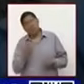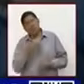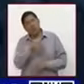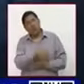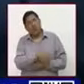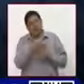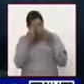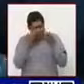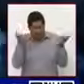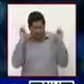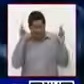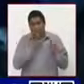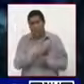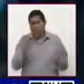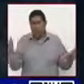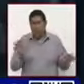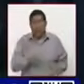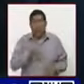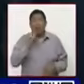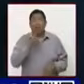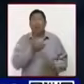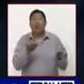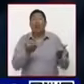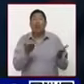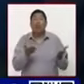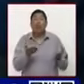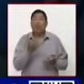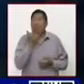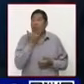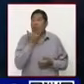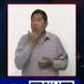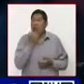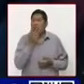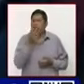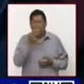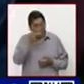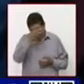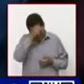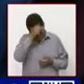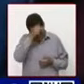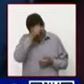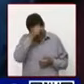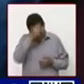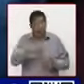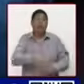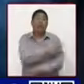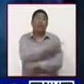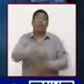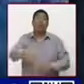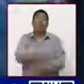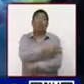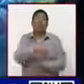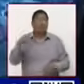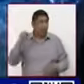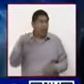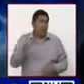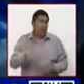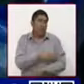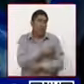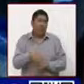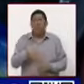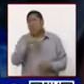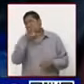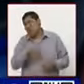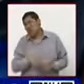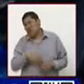noche de Halloween. Mañana van a estar, ¿en qué zona ustedes? En la zona de... por el Prado. ¿Sí? Sí, no,